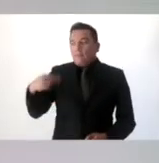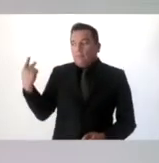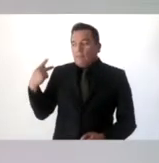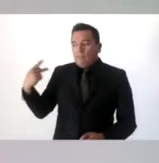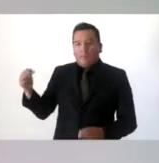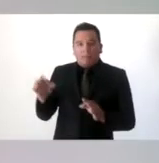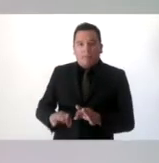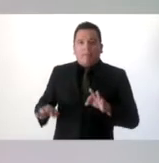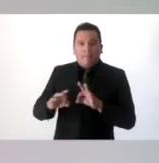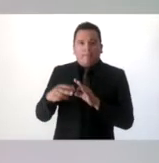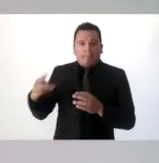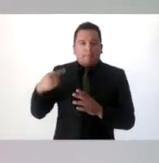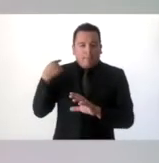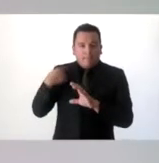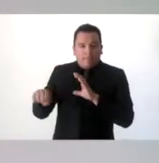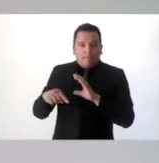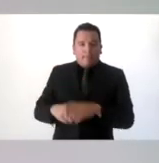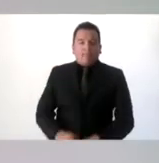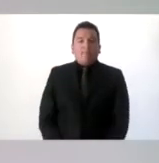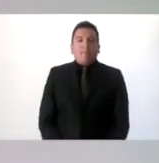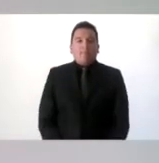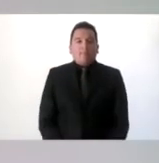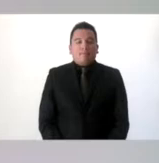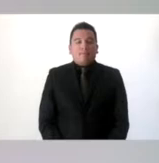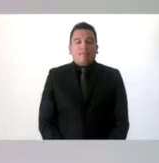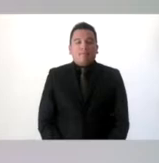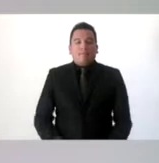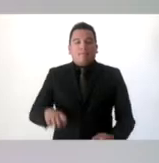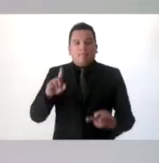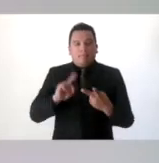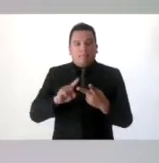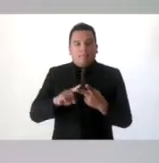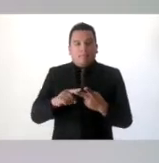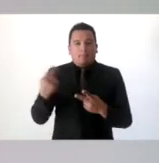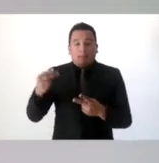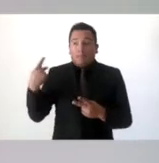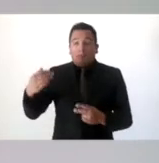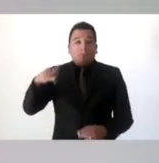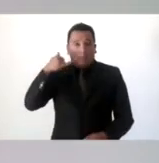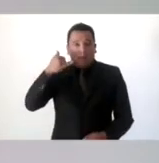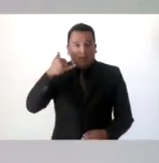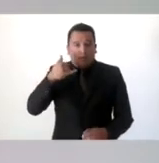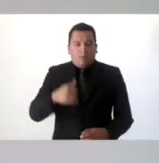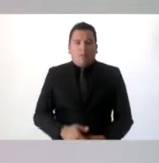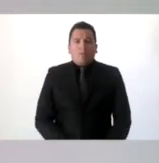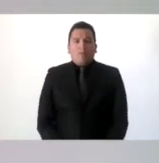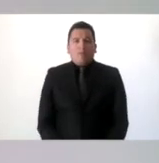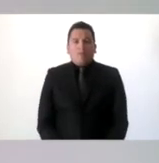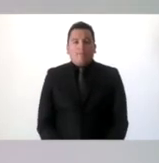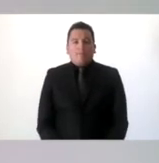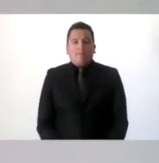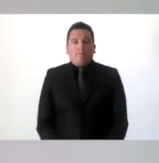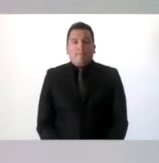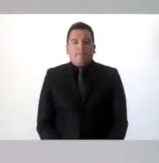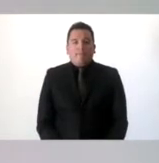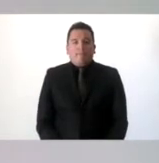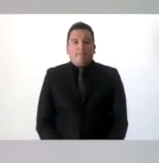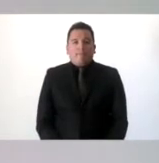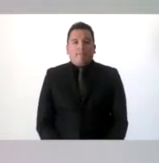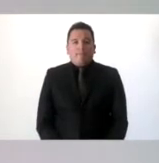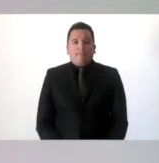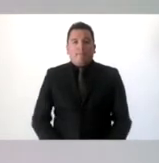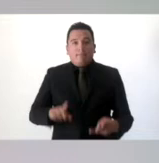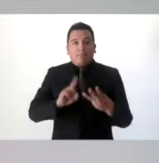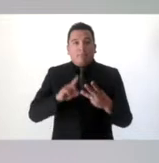que se le pide que el sistema nos lo desarrolle, que tengamos un contacto por teléfono celular y que en un momento